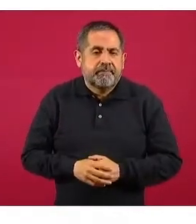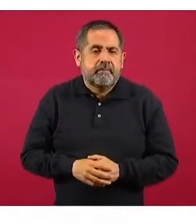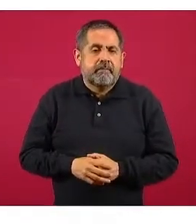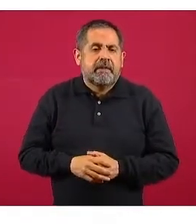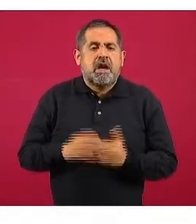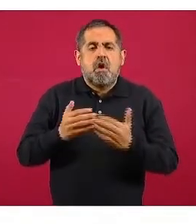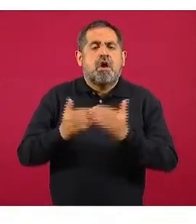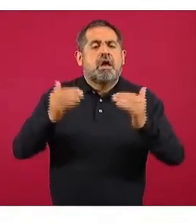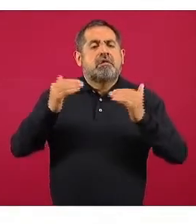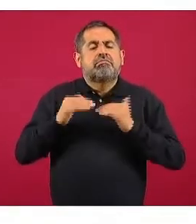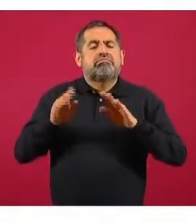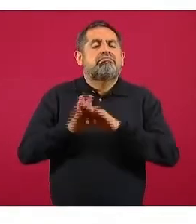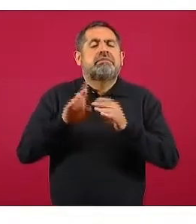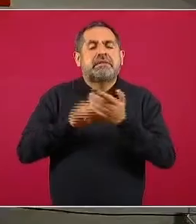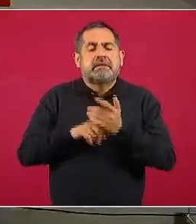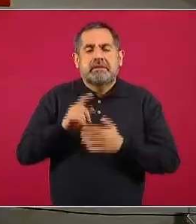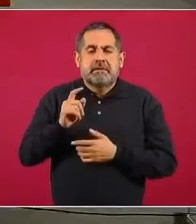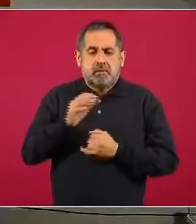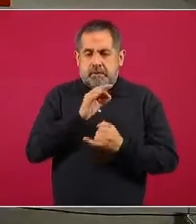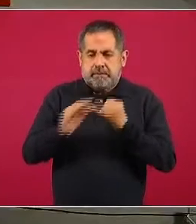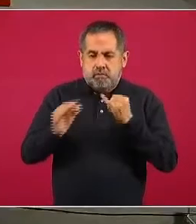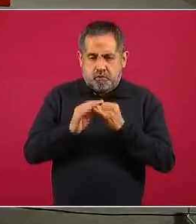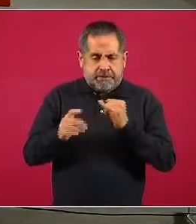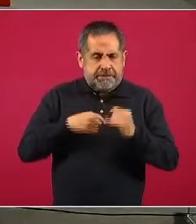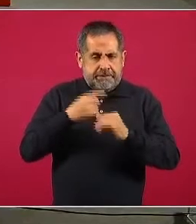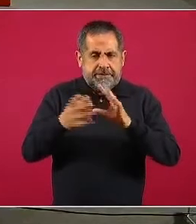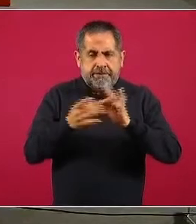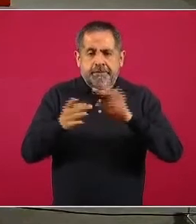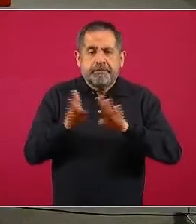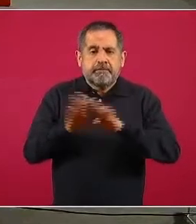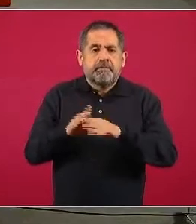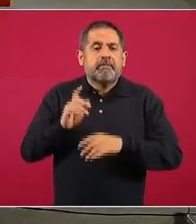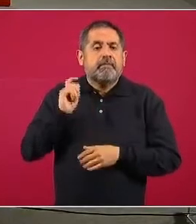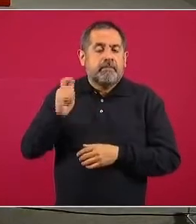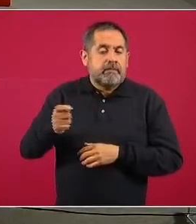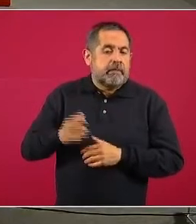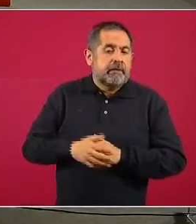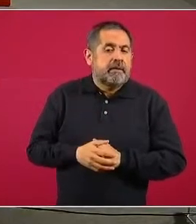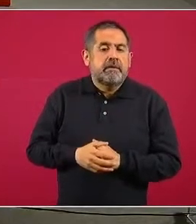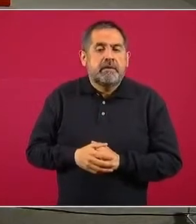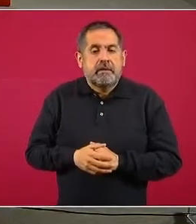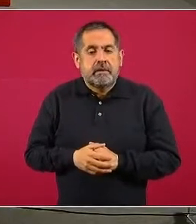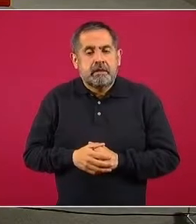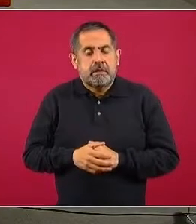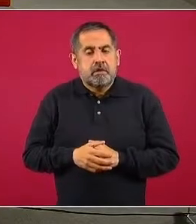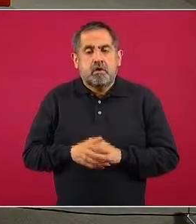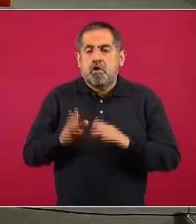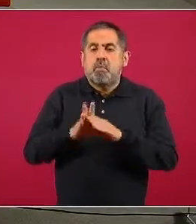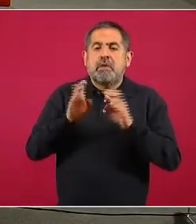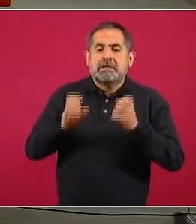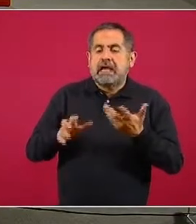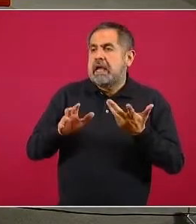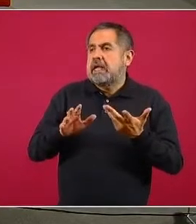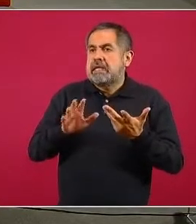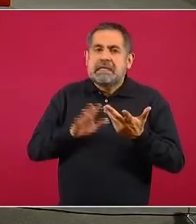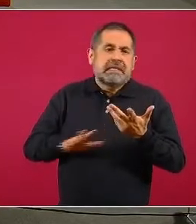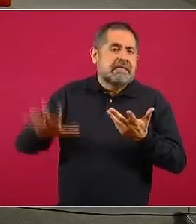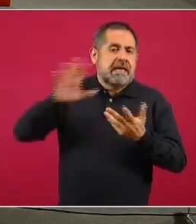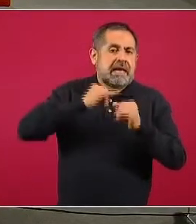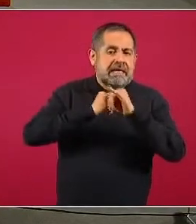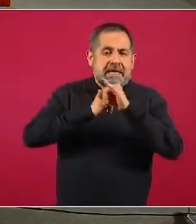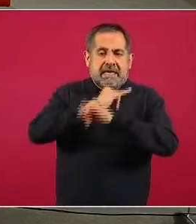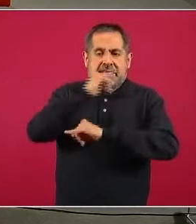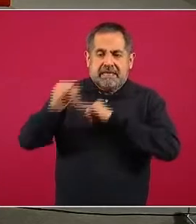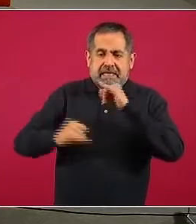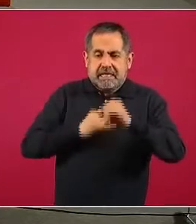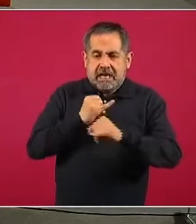entonces ahora pasar finalmente al grupo de cómo está el panorama internacional,